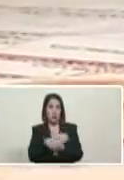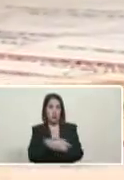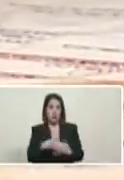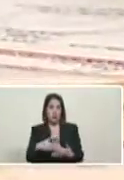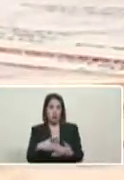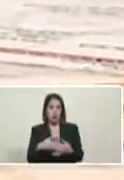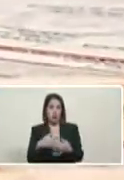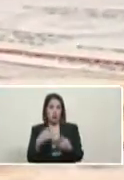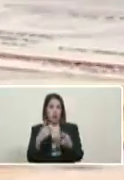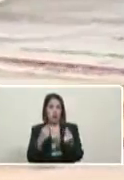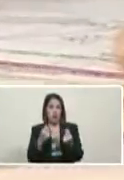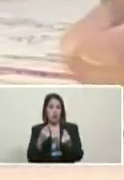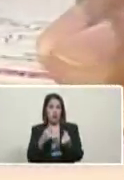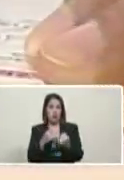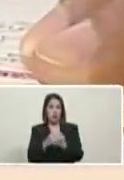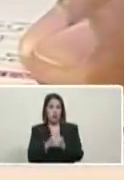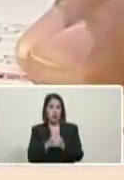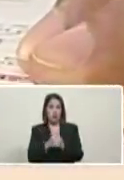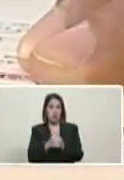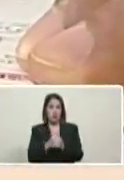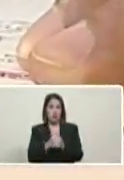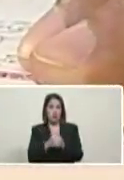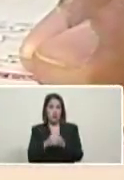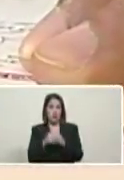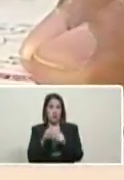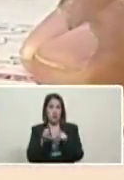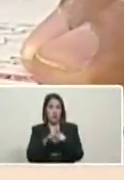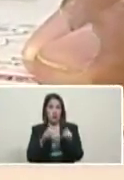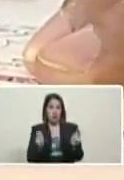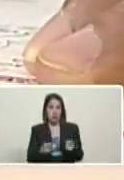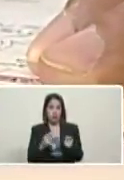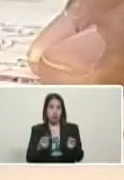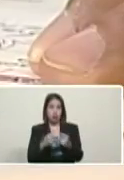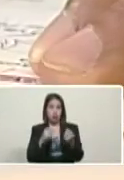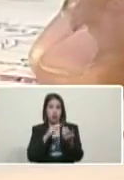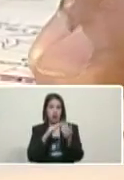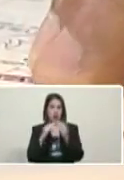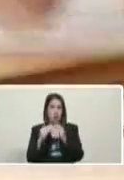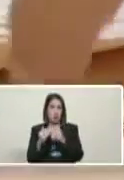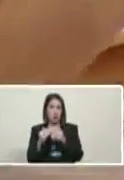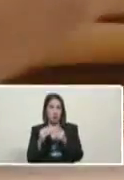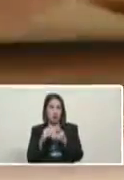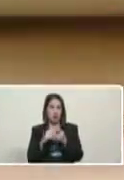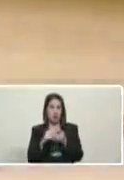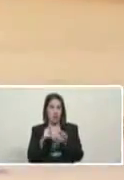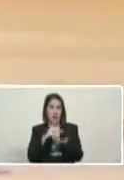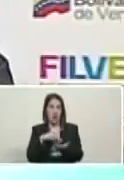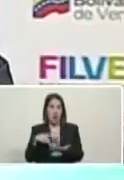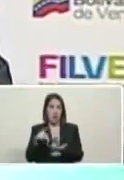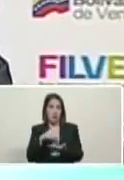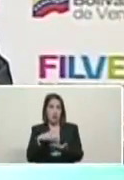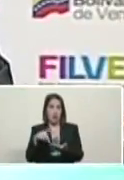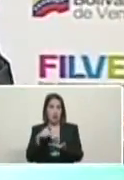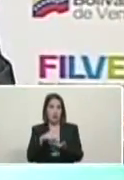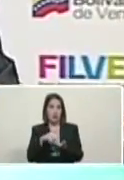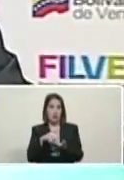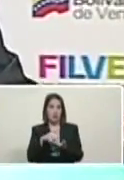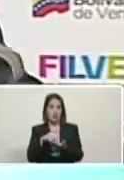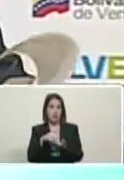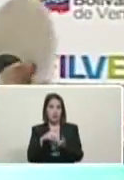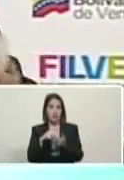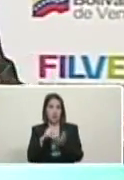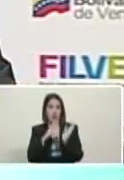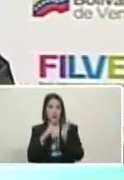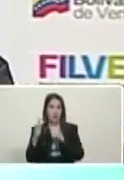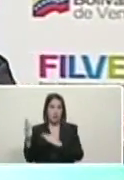bolívares para impulsar en las comunas, en las plazas públicas, en las bibliotecas, en